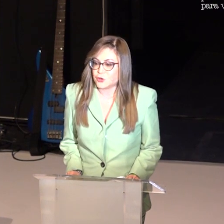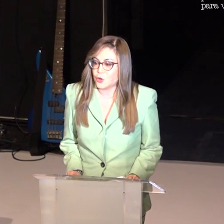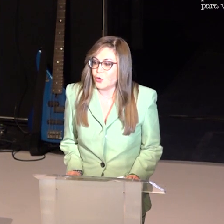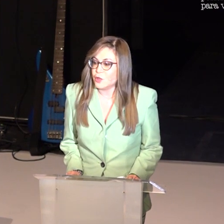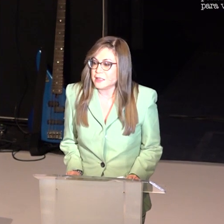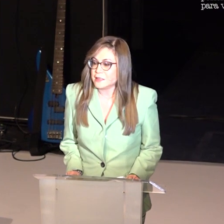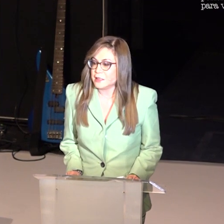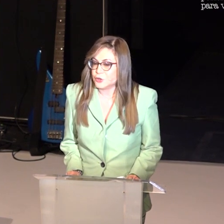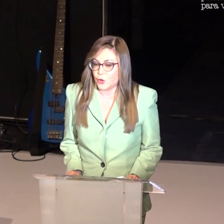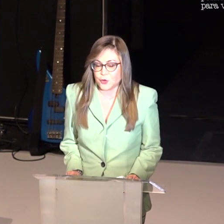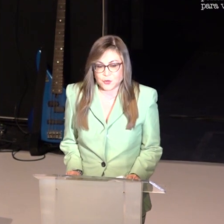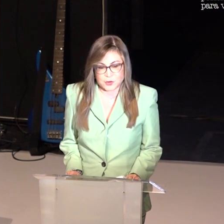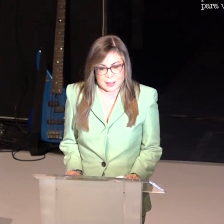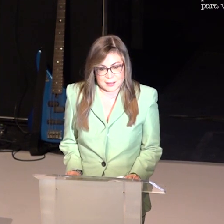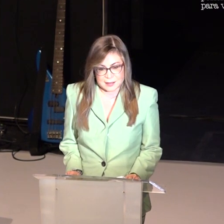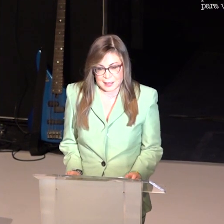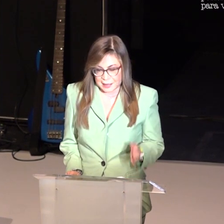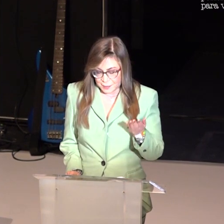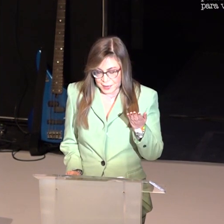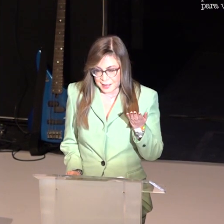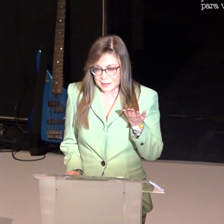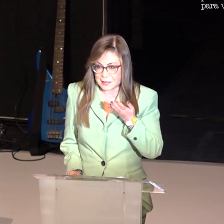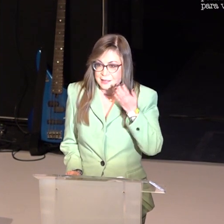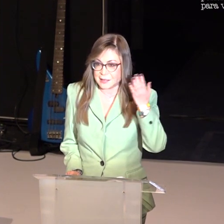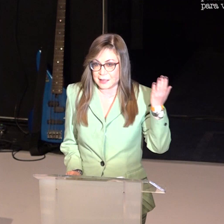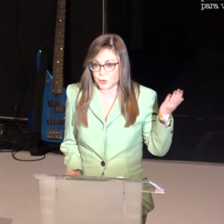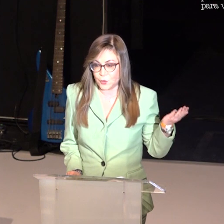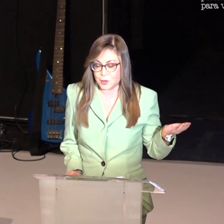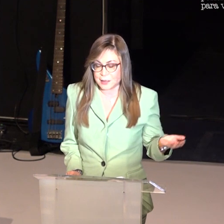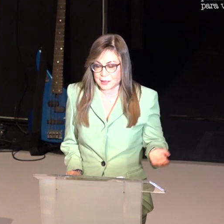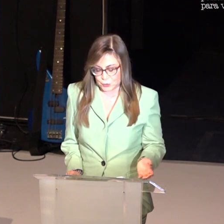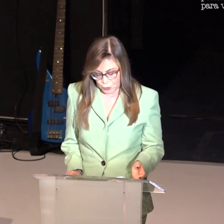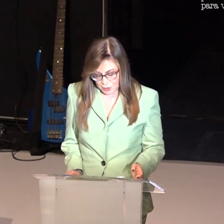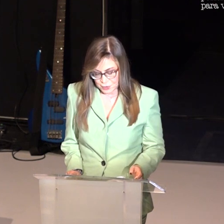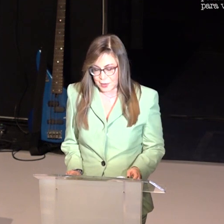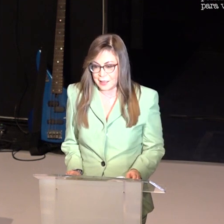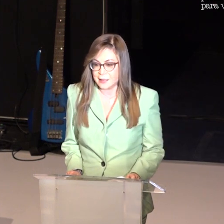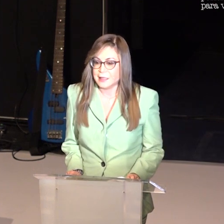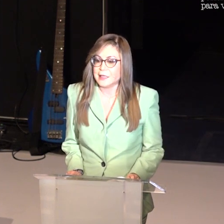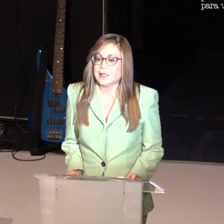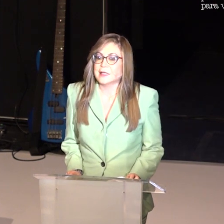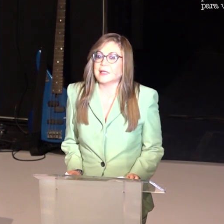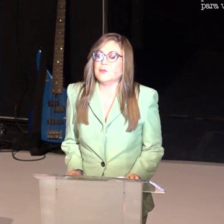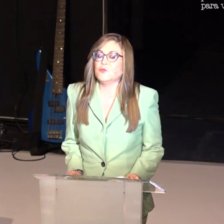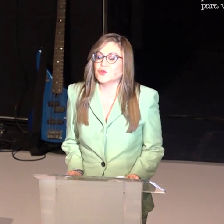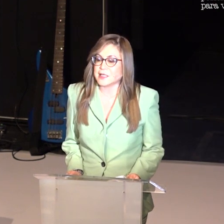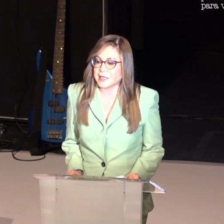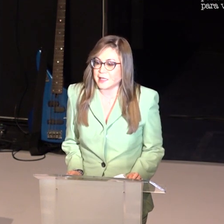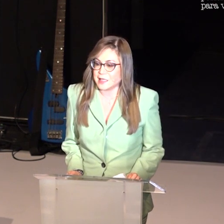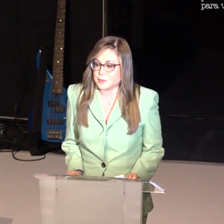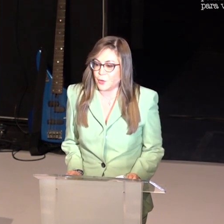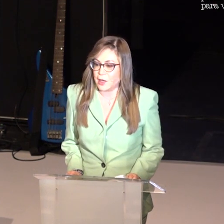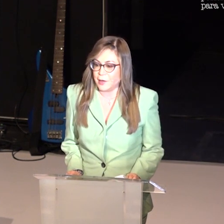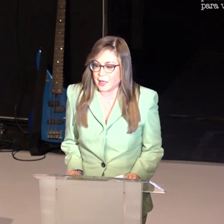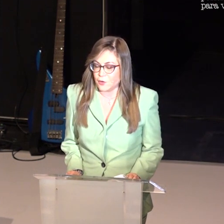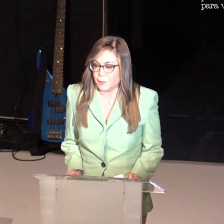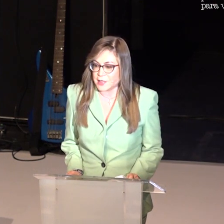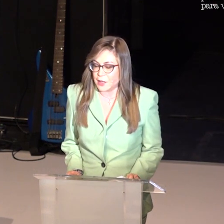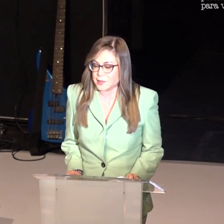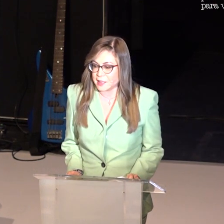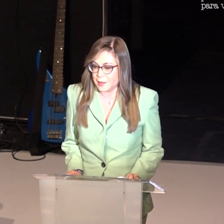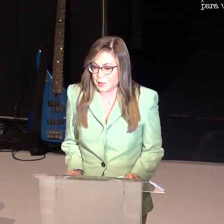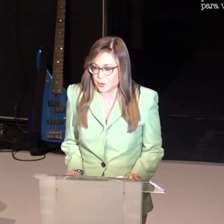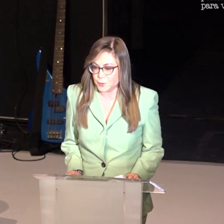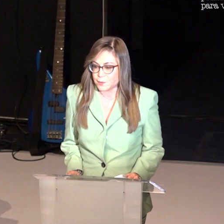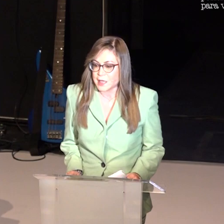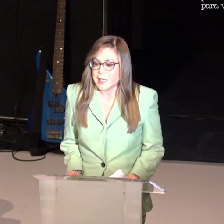decirles a todas y todos ustedes aquí presentes y a todo el territorio nacional que muchas gracias por haber